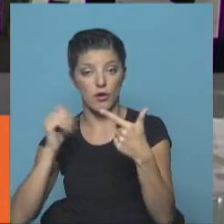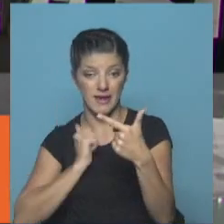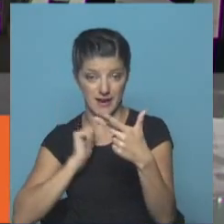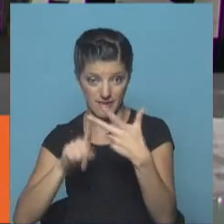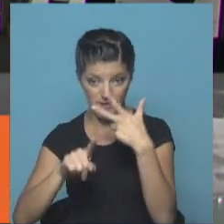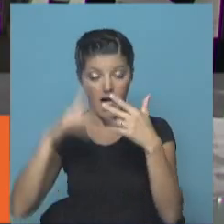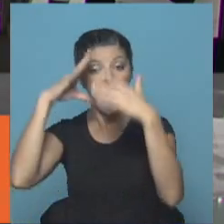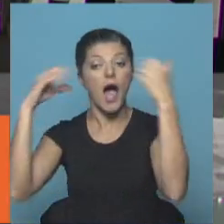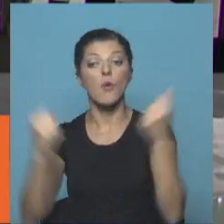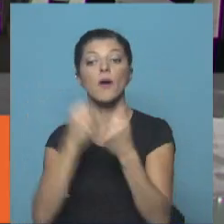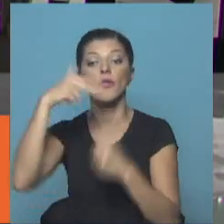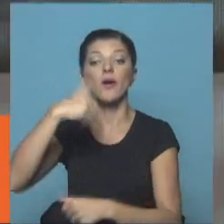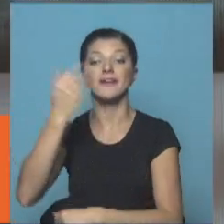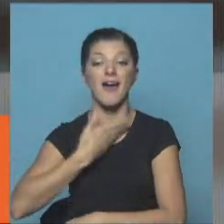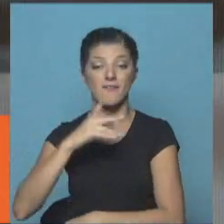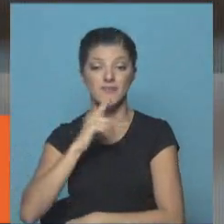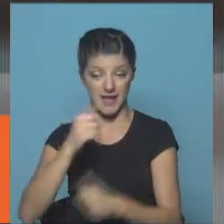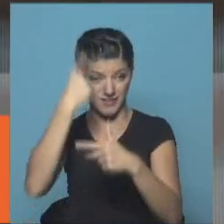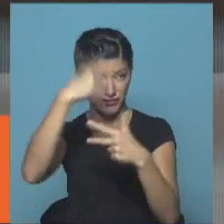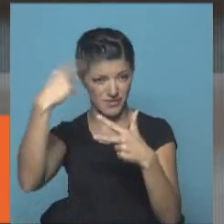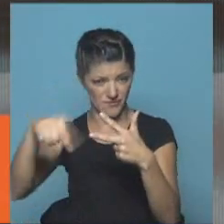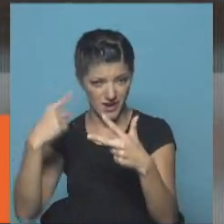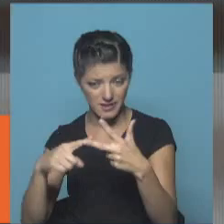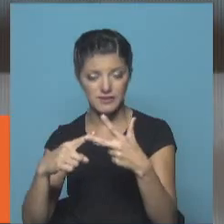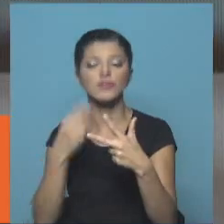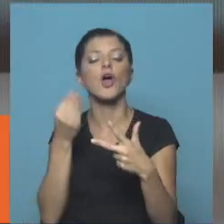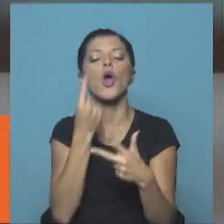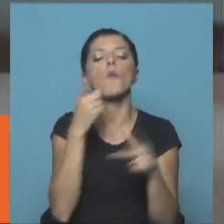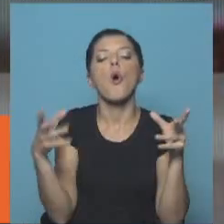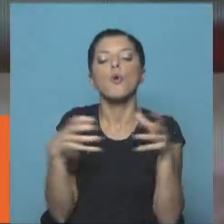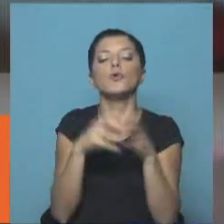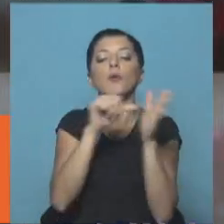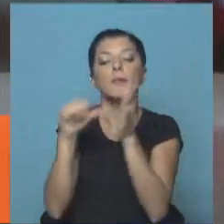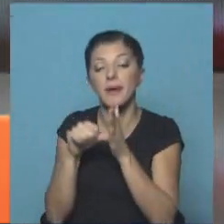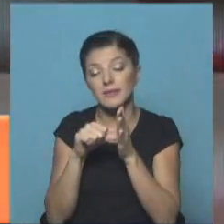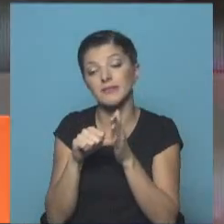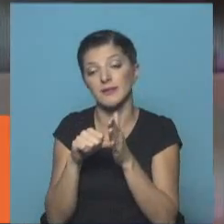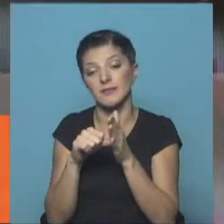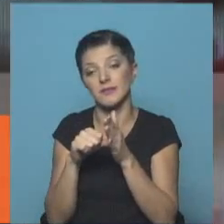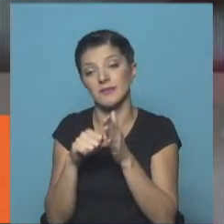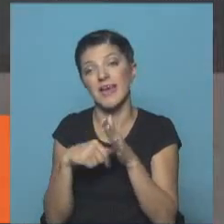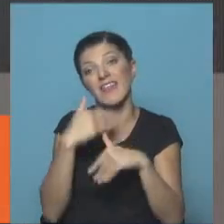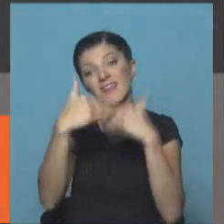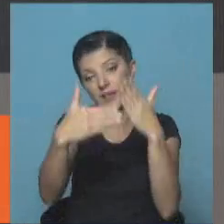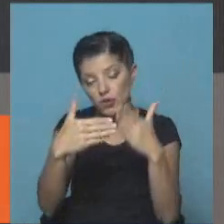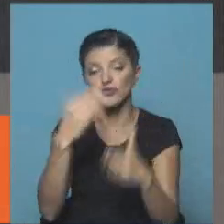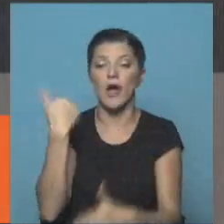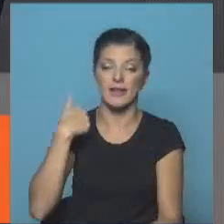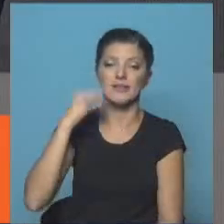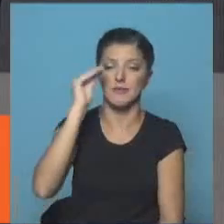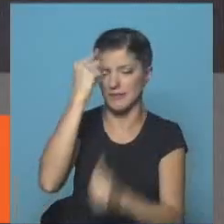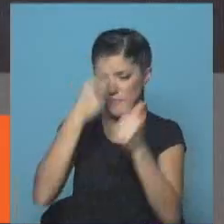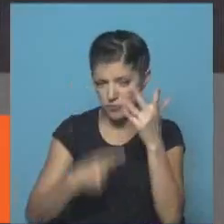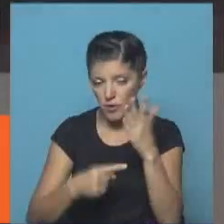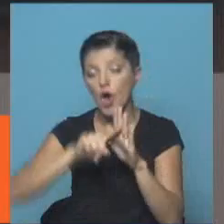digamos. ¿Cómo se negocia? ¿Cómo negocia un bloque de países, en el mejor de los casos, en vía de desarrollo, Argentina, Brasil, etcétera, con